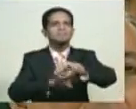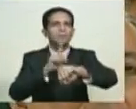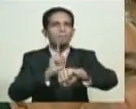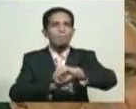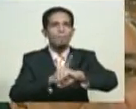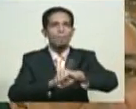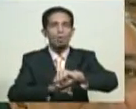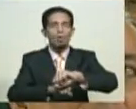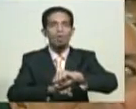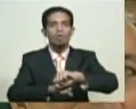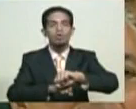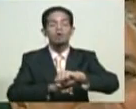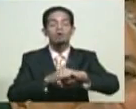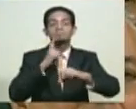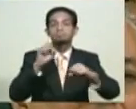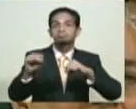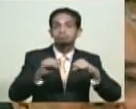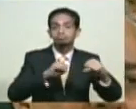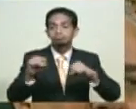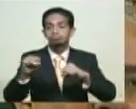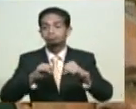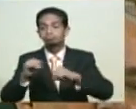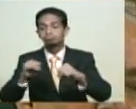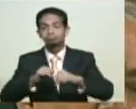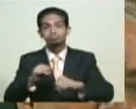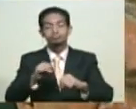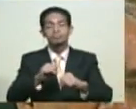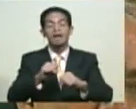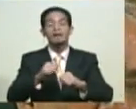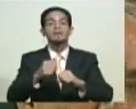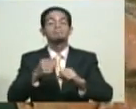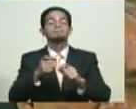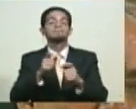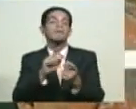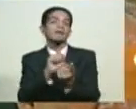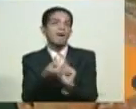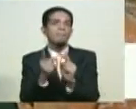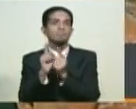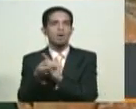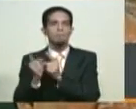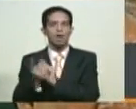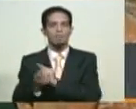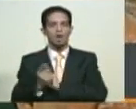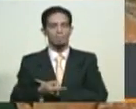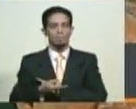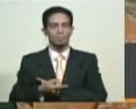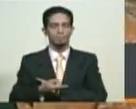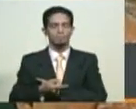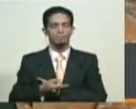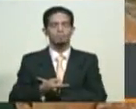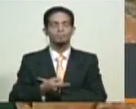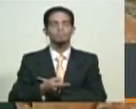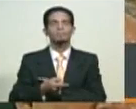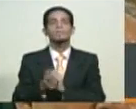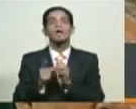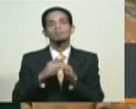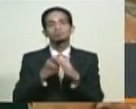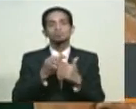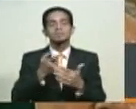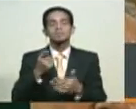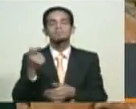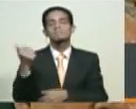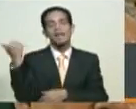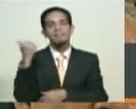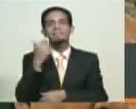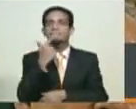para cumplir con ese requerimiento del gobierno nacional. Yo creo que hemos estado dedicados